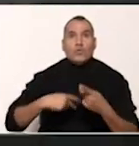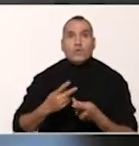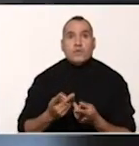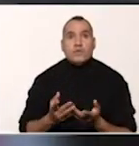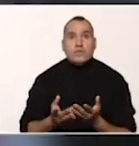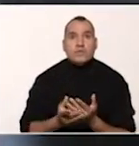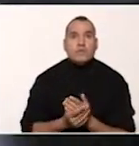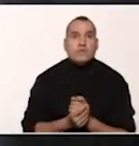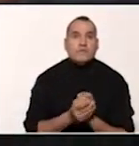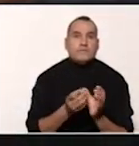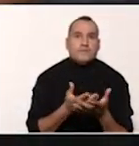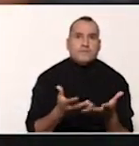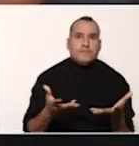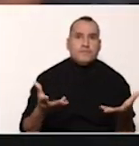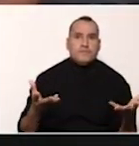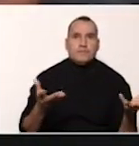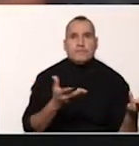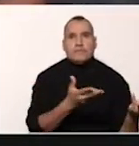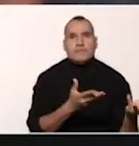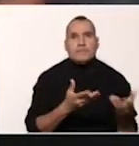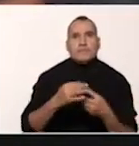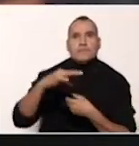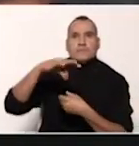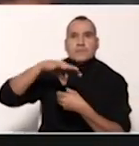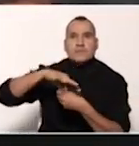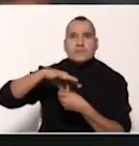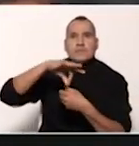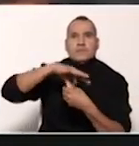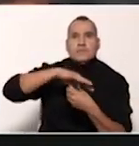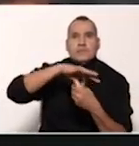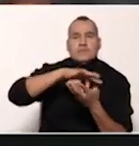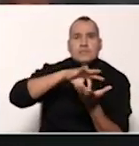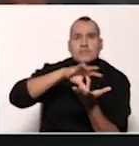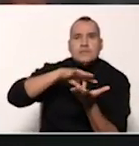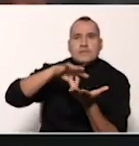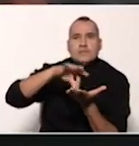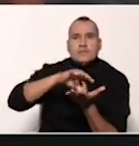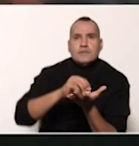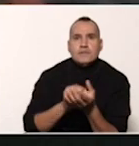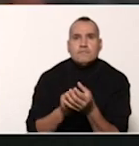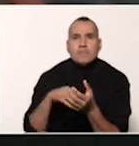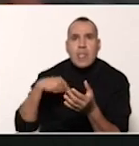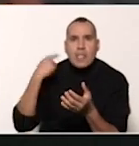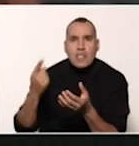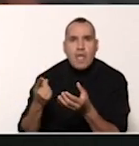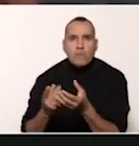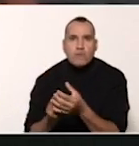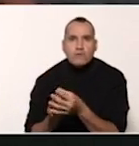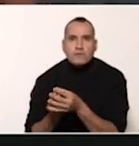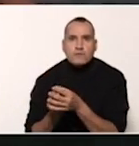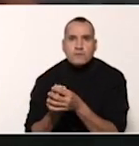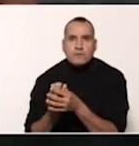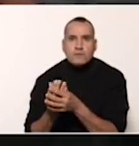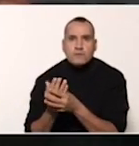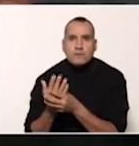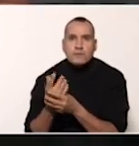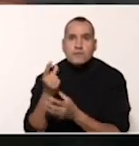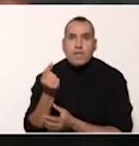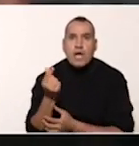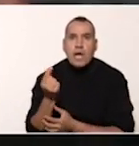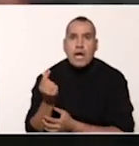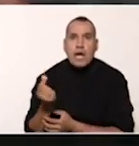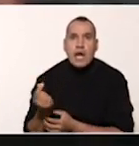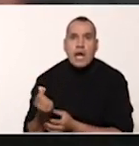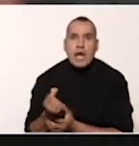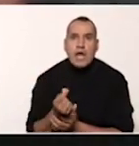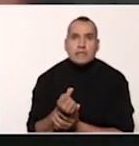sobre el semillero. El semillero no es más que toda aquella estructura realizada con la finalidad de que una vez introducida la semilla,